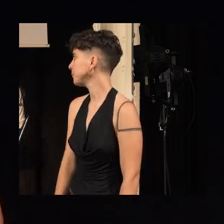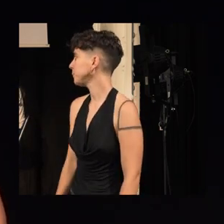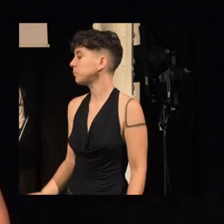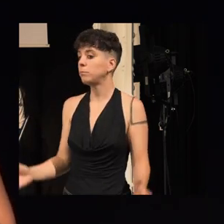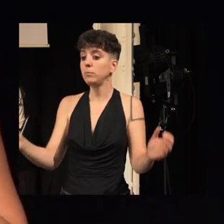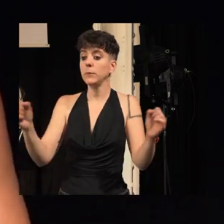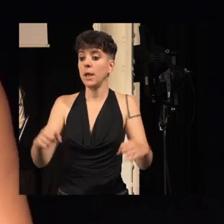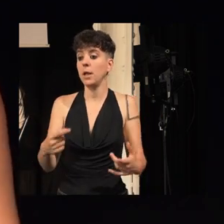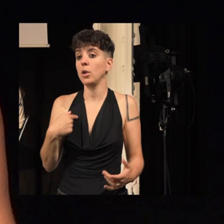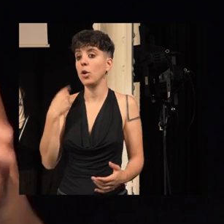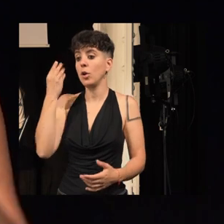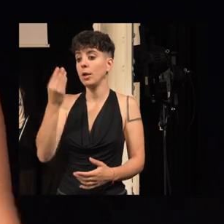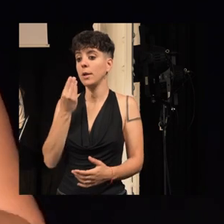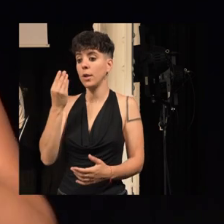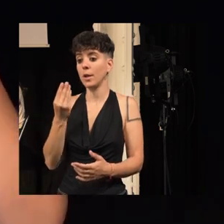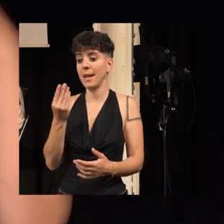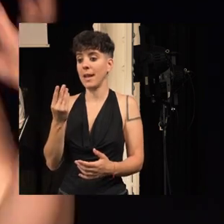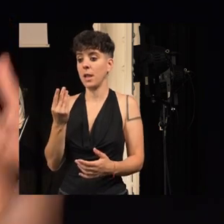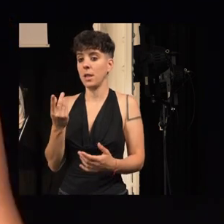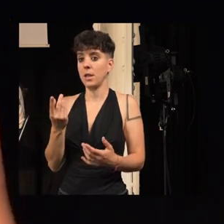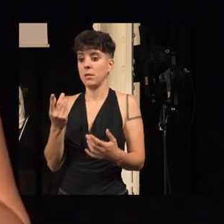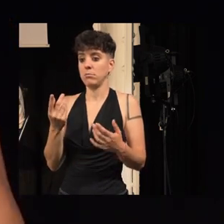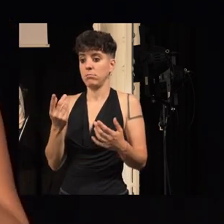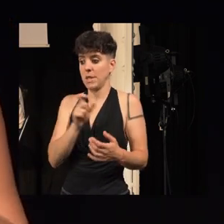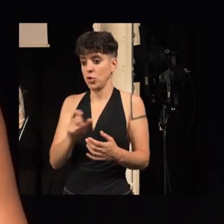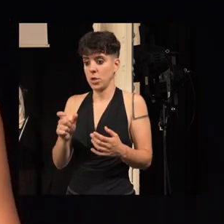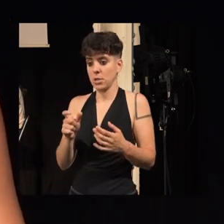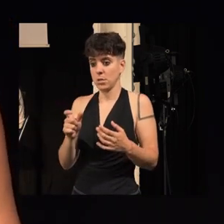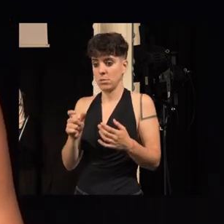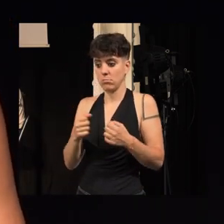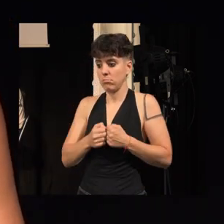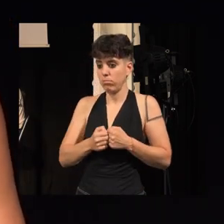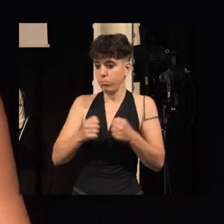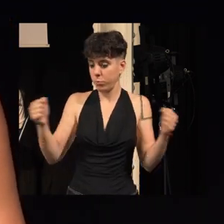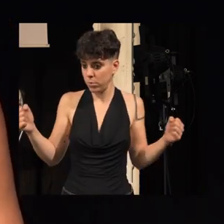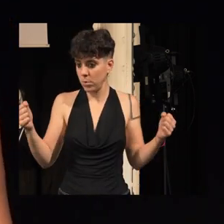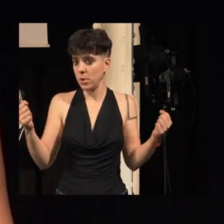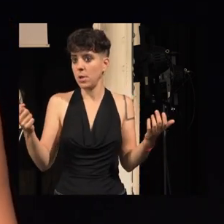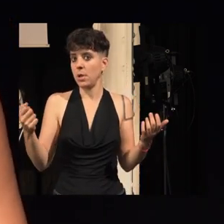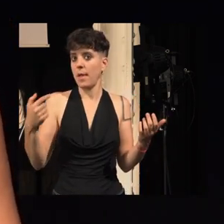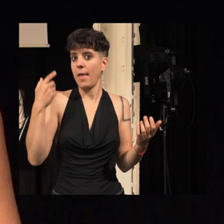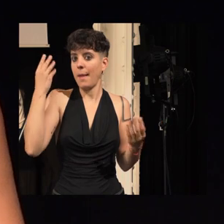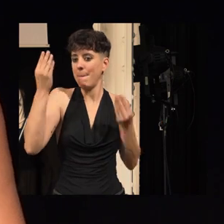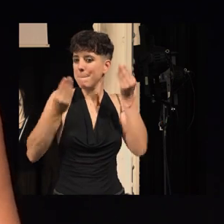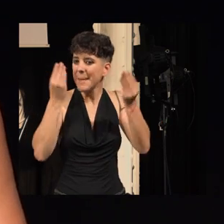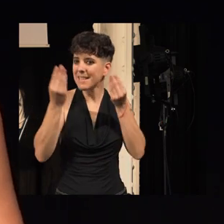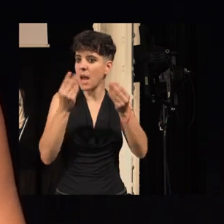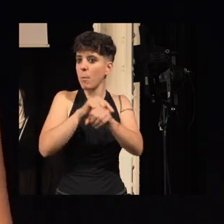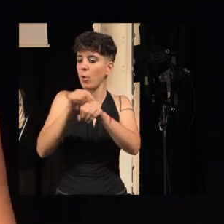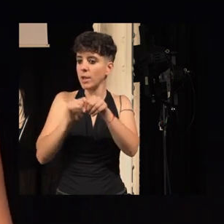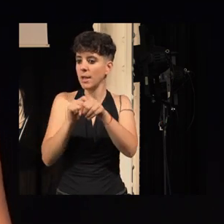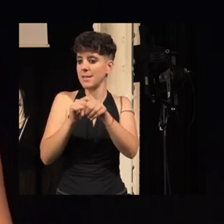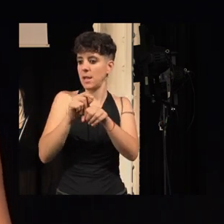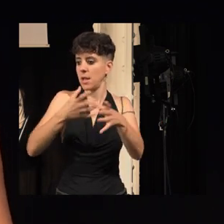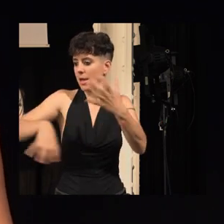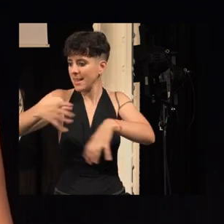Vale, yo creo que una vez que las ciudades salen del armario, ¿no?, tienen que pensarse políticas de redistribución, políticas que incidan directamente en